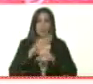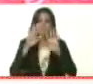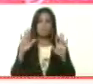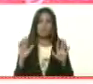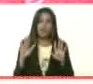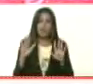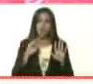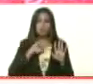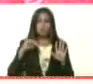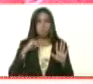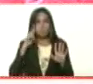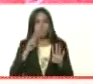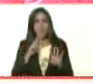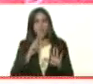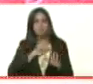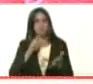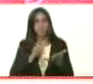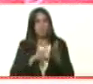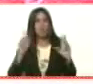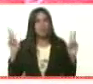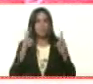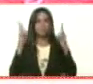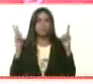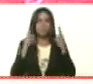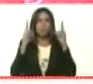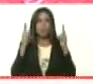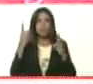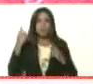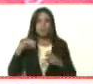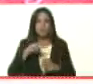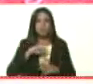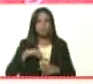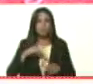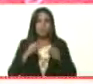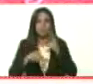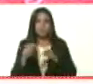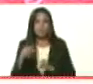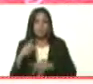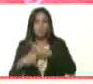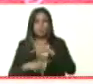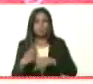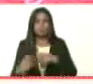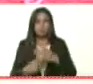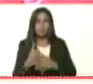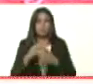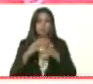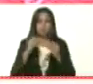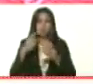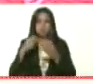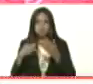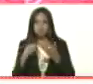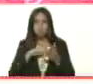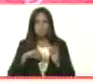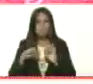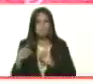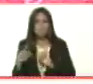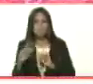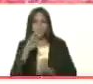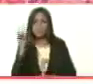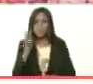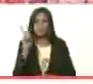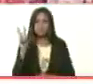tarde, vamos a poder declarar la victoria de tener las semillas para producir todos nuestros rubros en Venezuela de